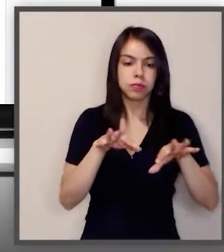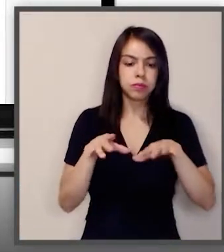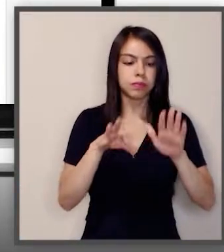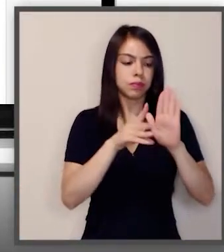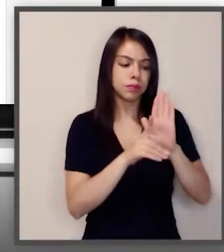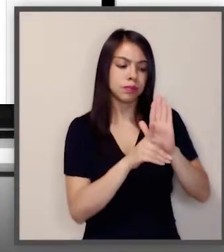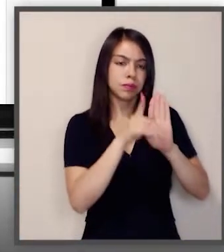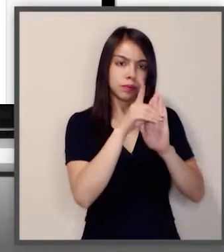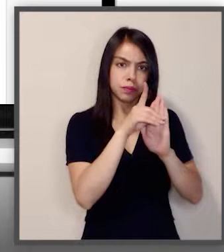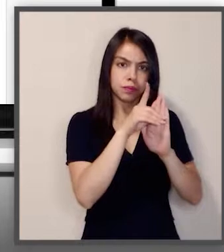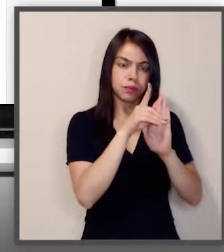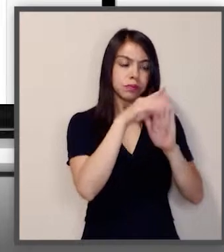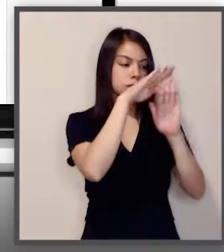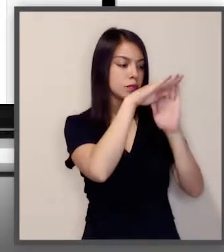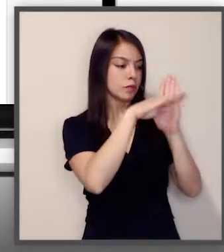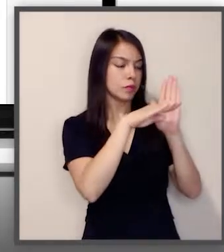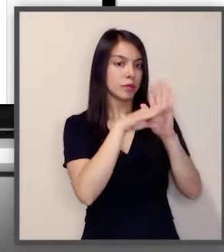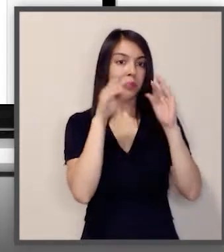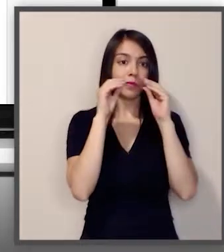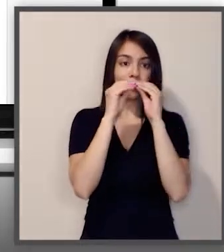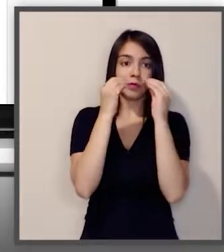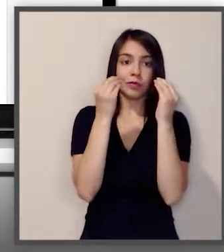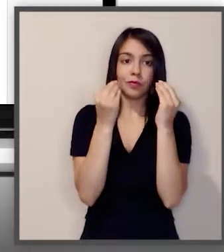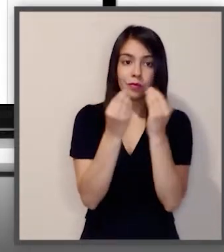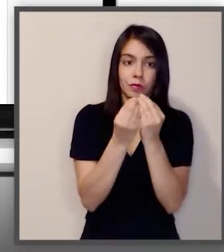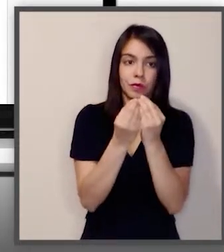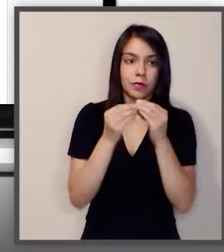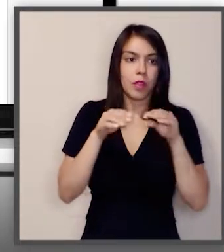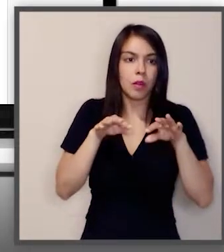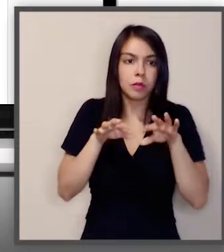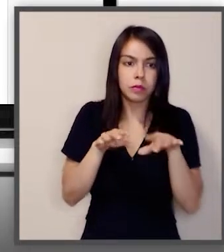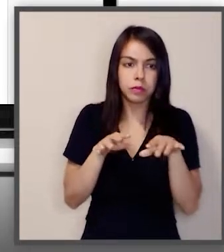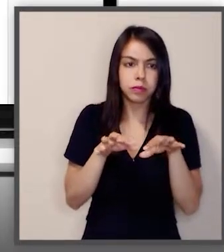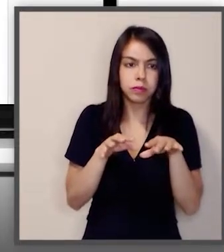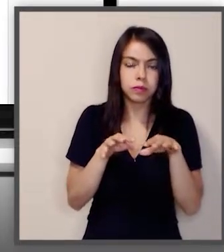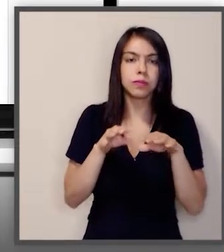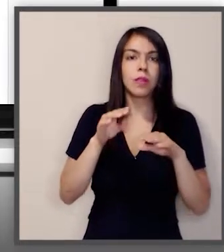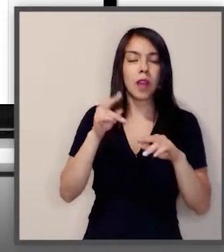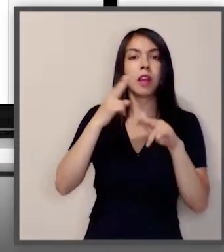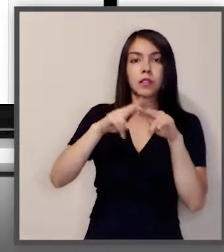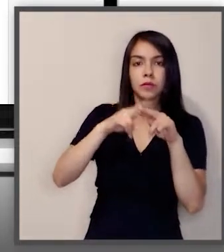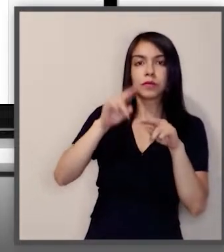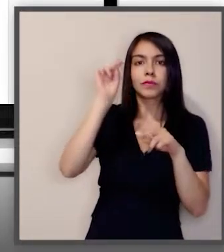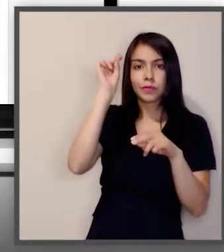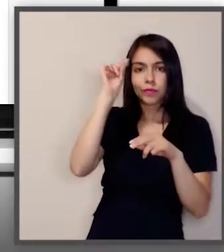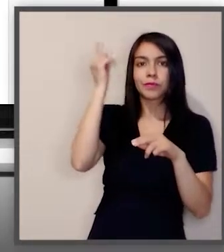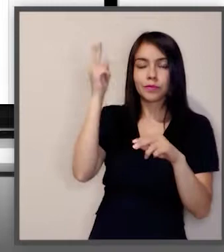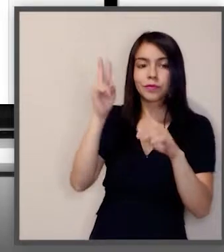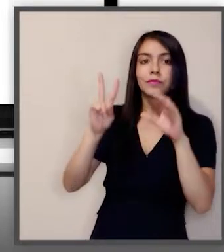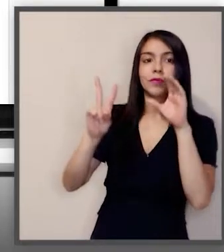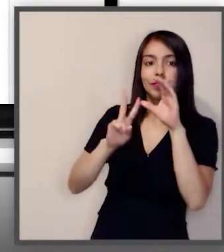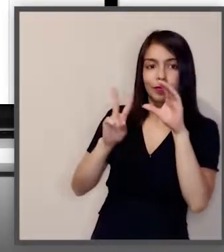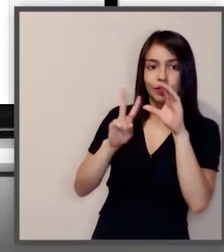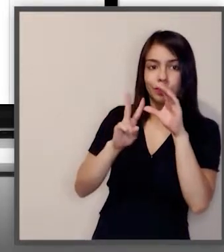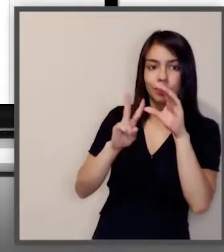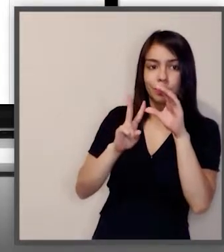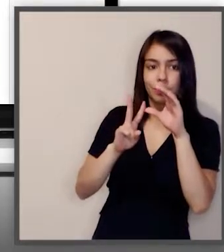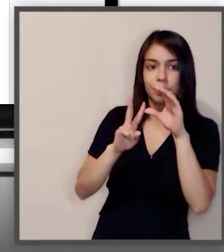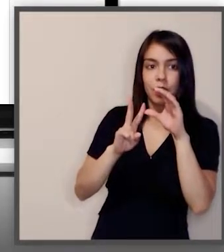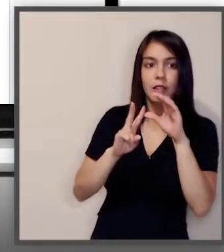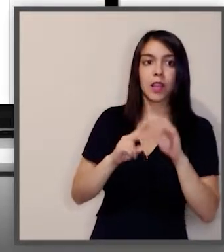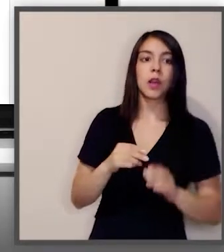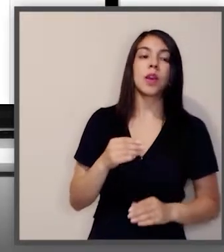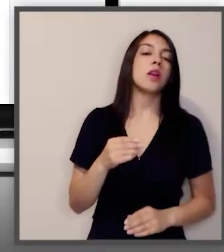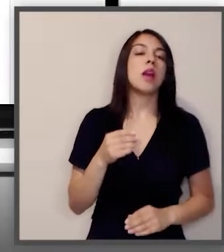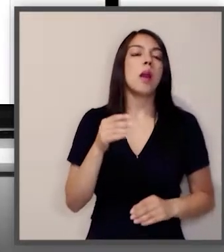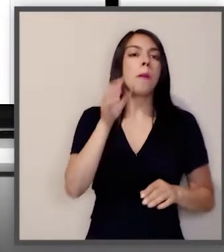Deberá completar todos los campos para la creación de su currículum en la plataforma, el que será visible por los publicadores y reclutadores de